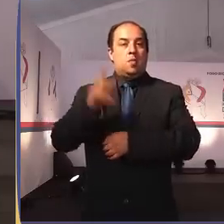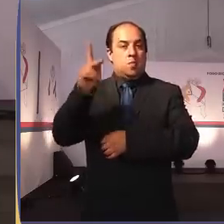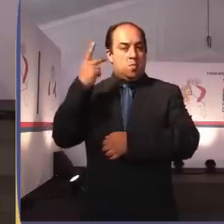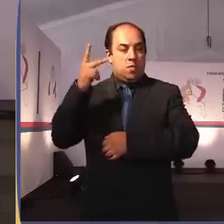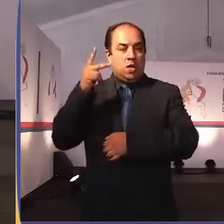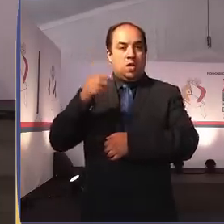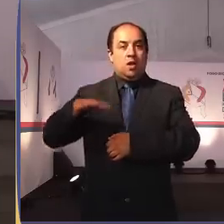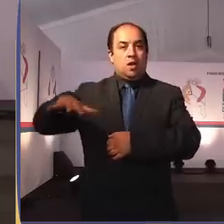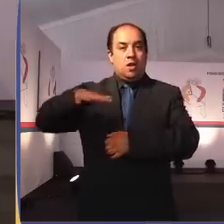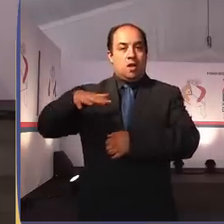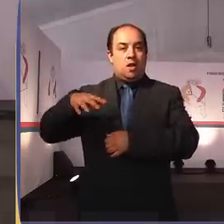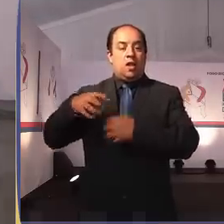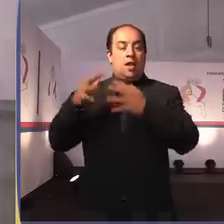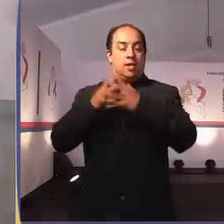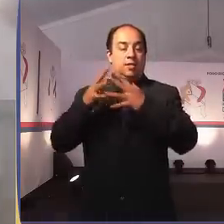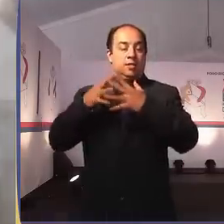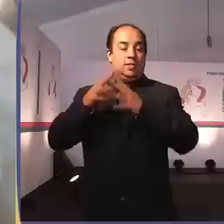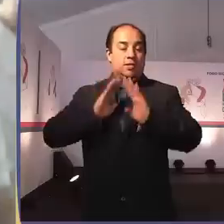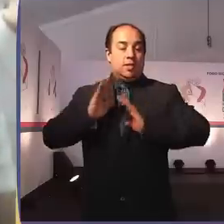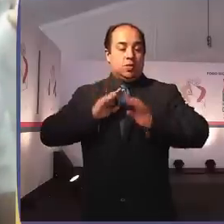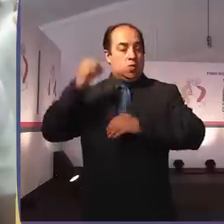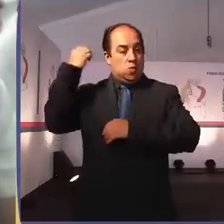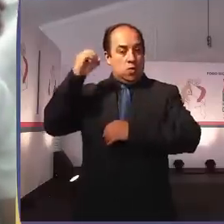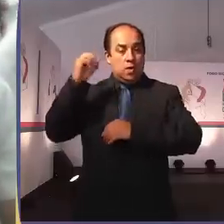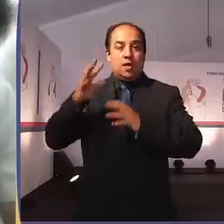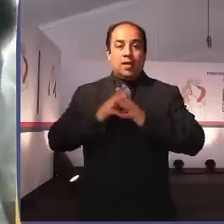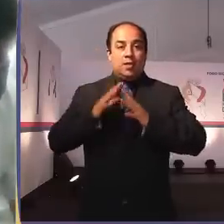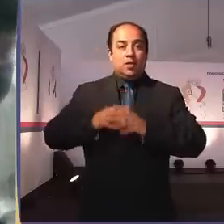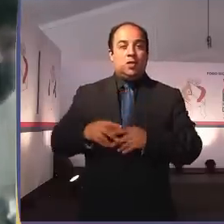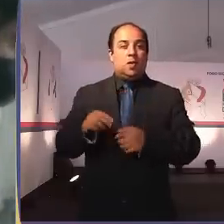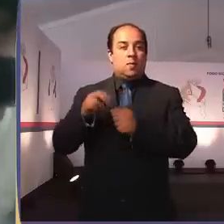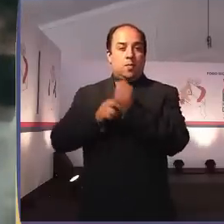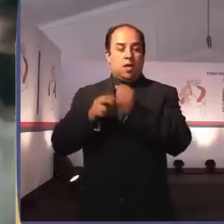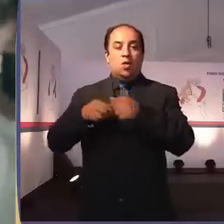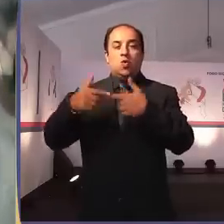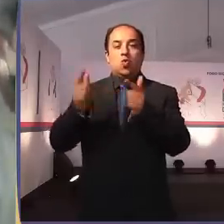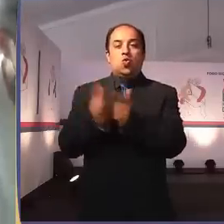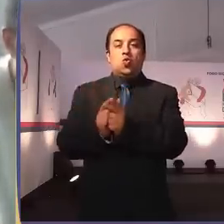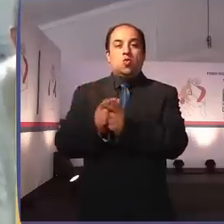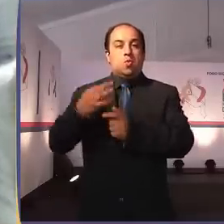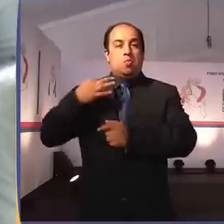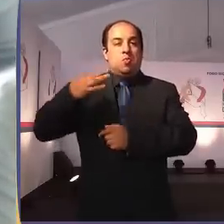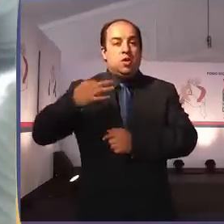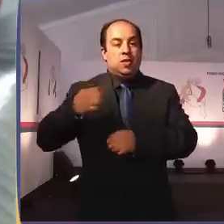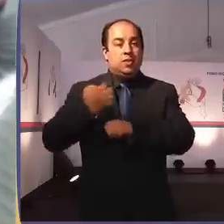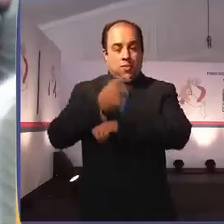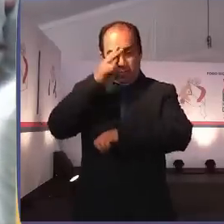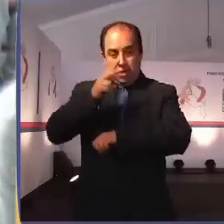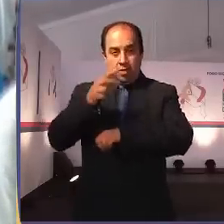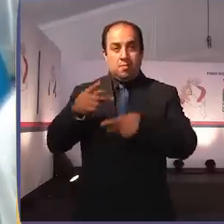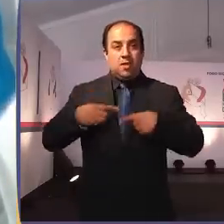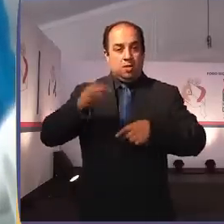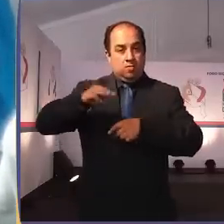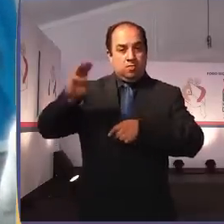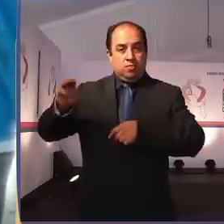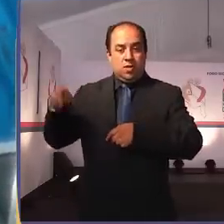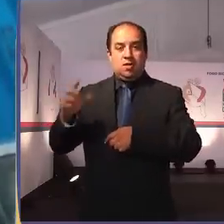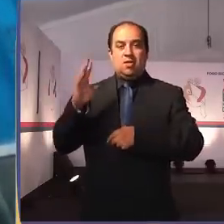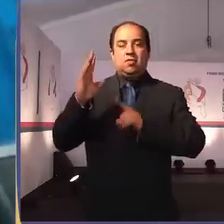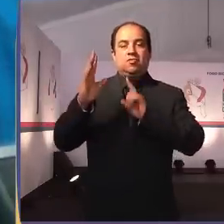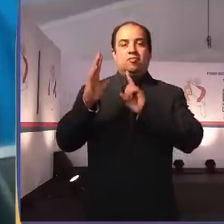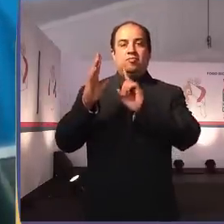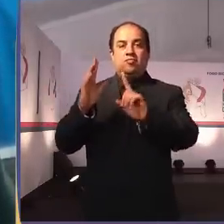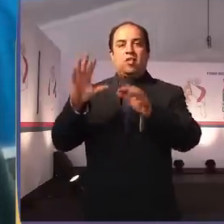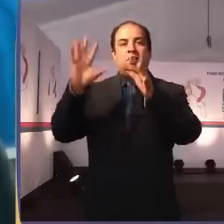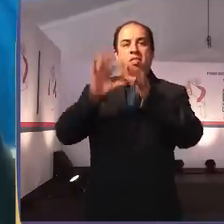Oaxaca, el ejército de reserva, las brigadas de voluntarios del Estado de México, los michoacanos, y se va echando un discurso. Zaragoza